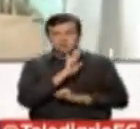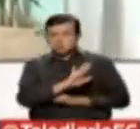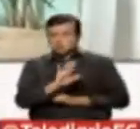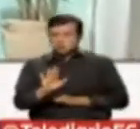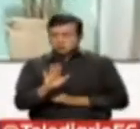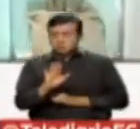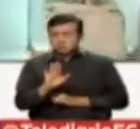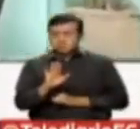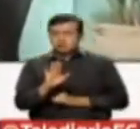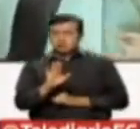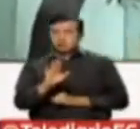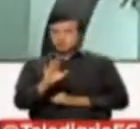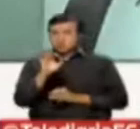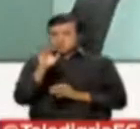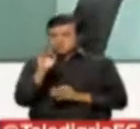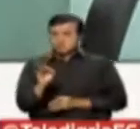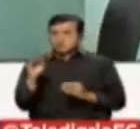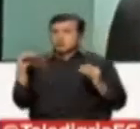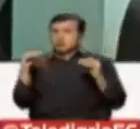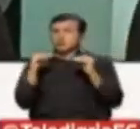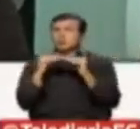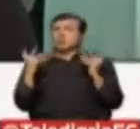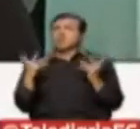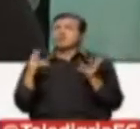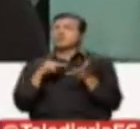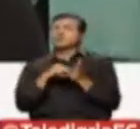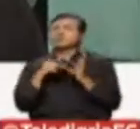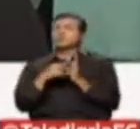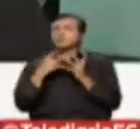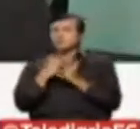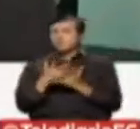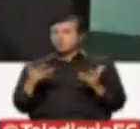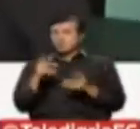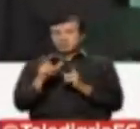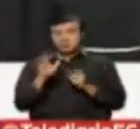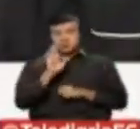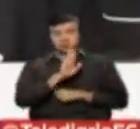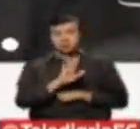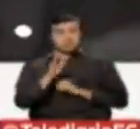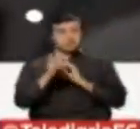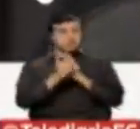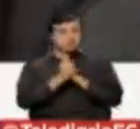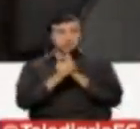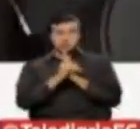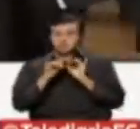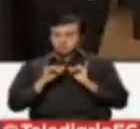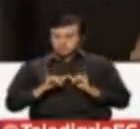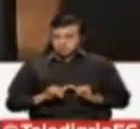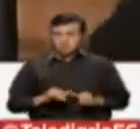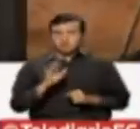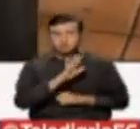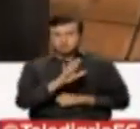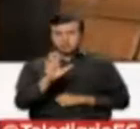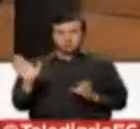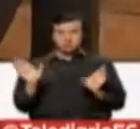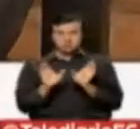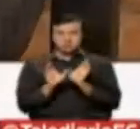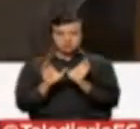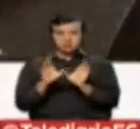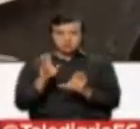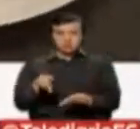villar es esa solución es un espacio en el cual ellos van a poder capacitarse van a poder certificarse